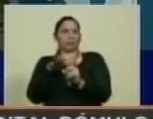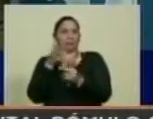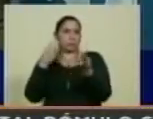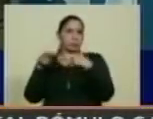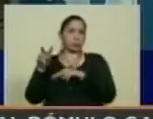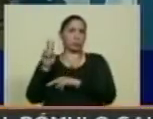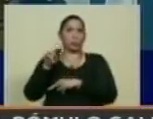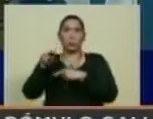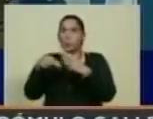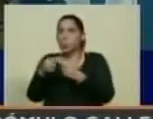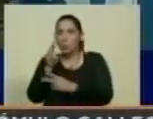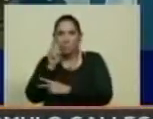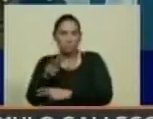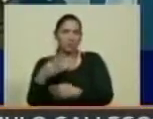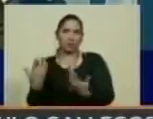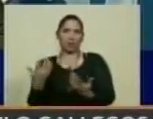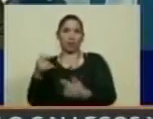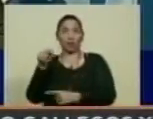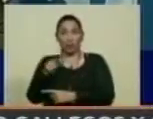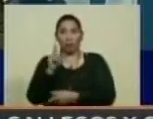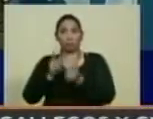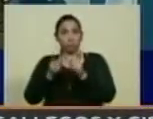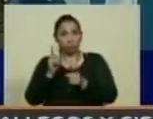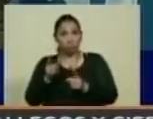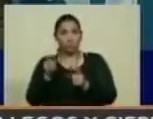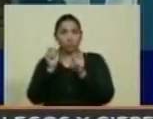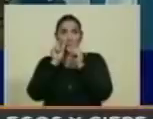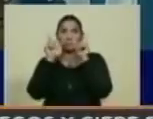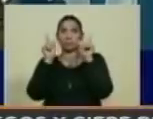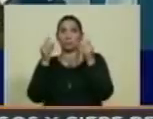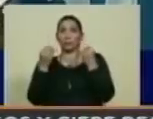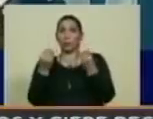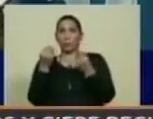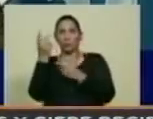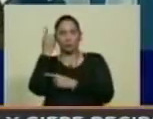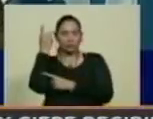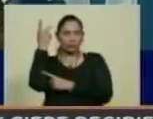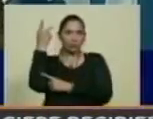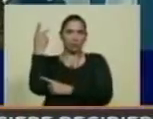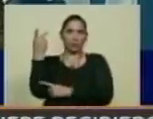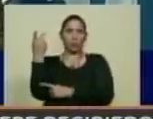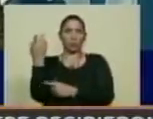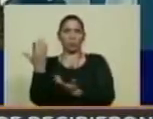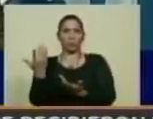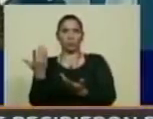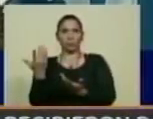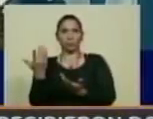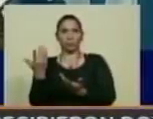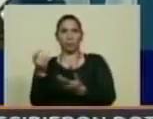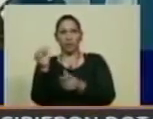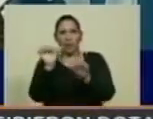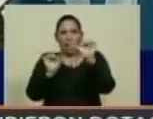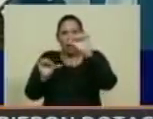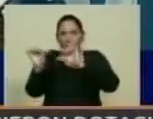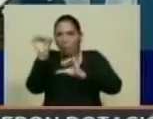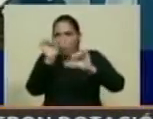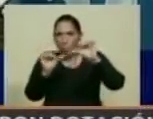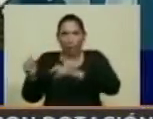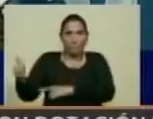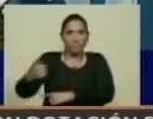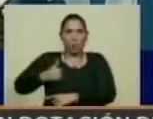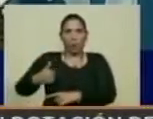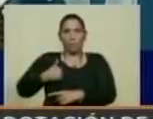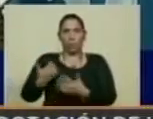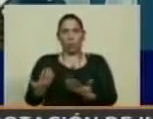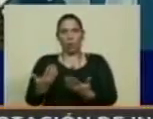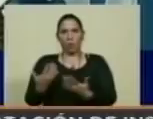algo que llama la atención psicológicamente, ¿verdad? Estos laboratorios que, aprovechando una